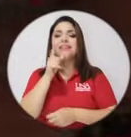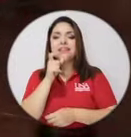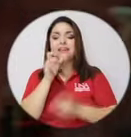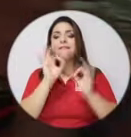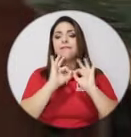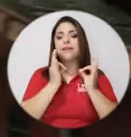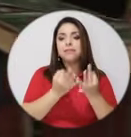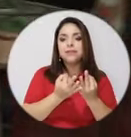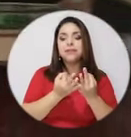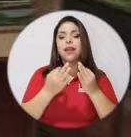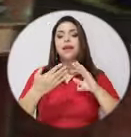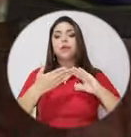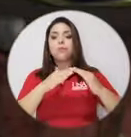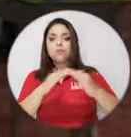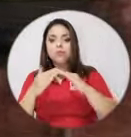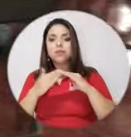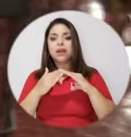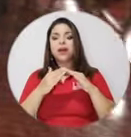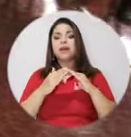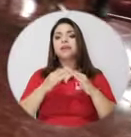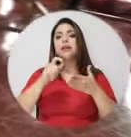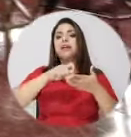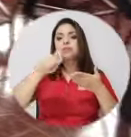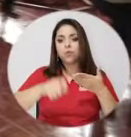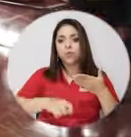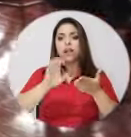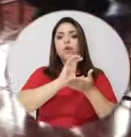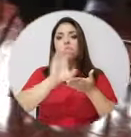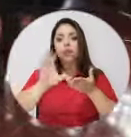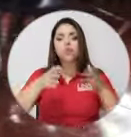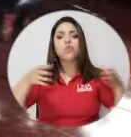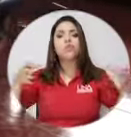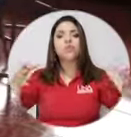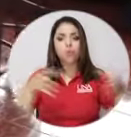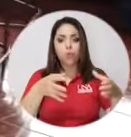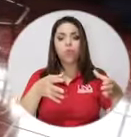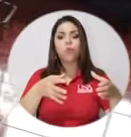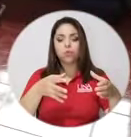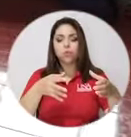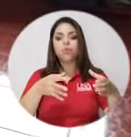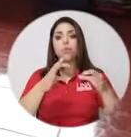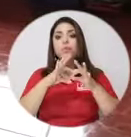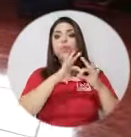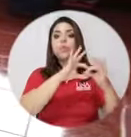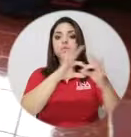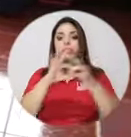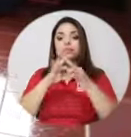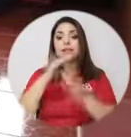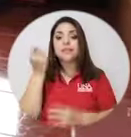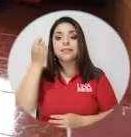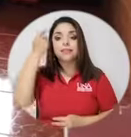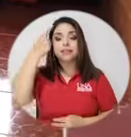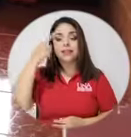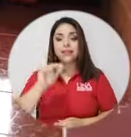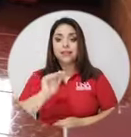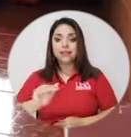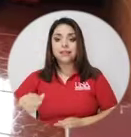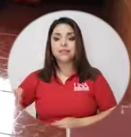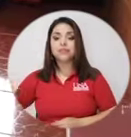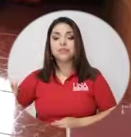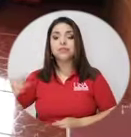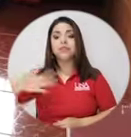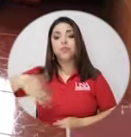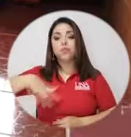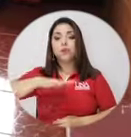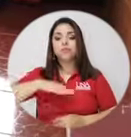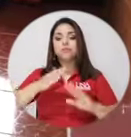involucra a la familia, eso involucra a la comunidad, eso involucra que todos entendamos que los niños y